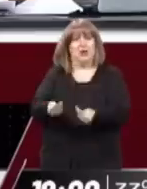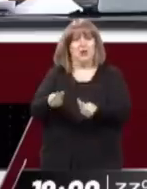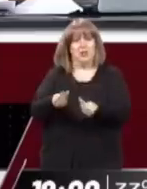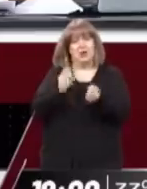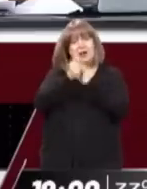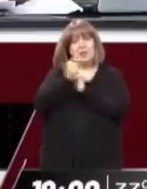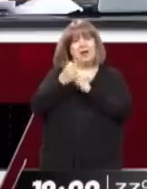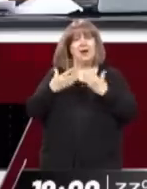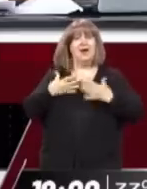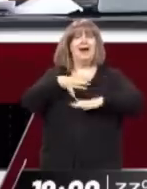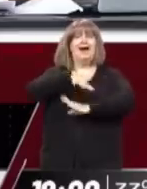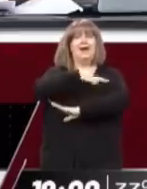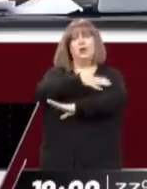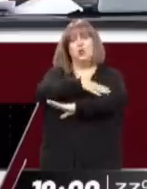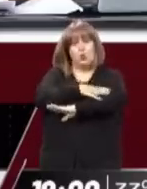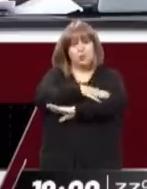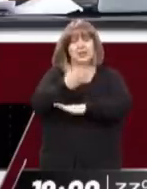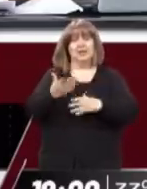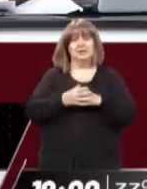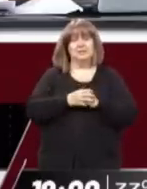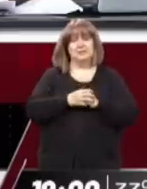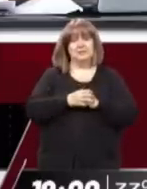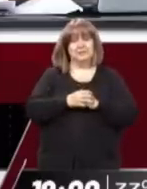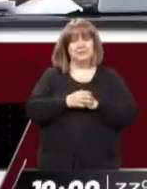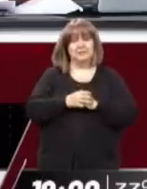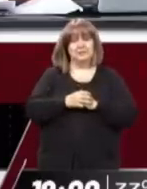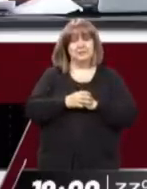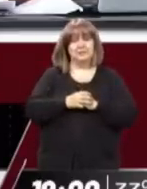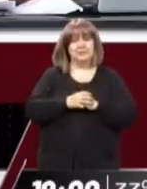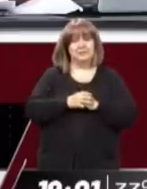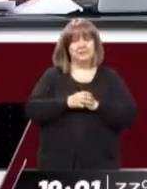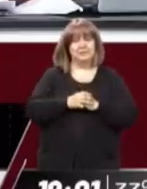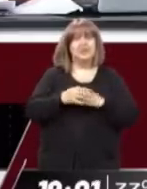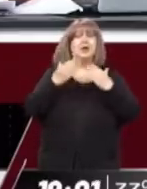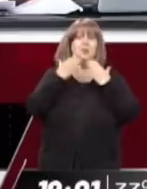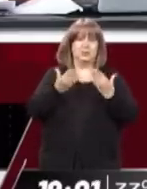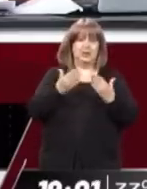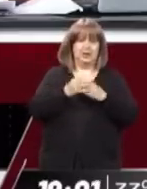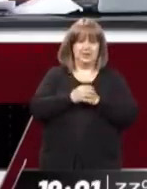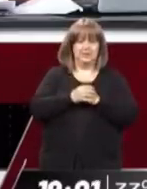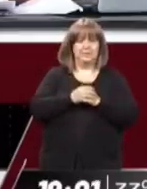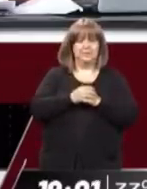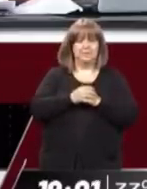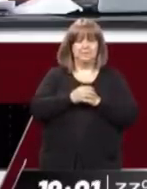actitud. Totalmente. Sofi. No, por mí está todo respondido. Muchas gracias, Marcelo. Gracias por este contacto. Gracias a usted.